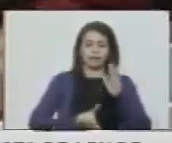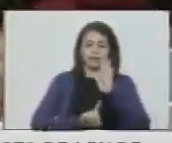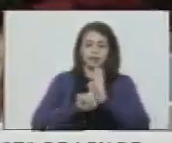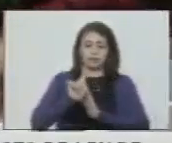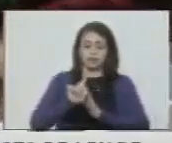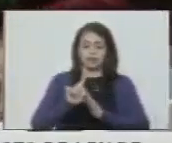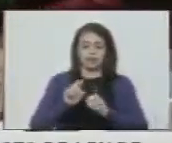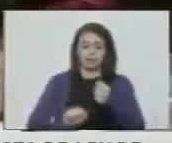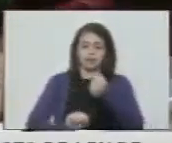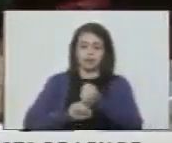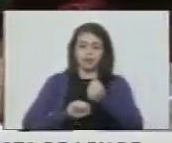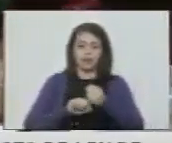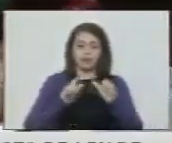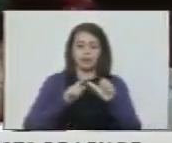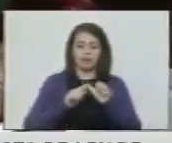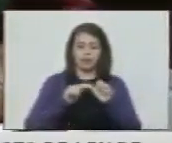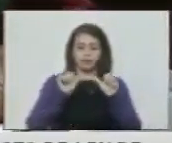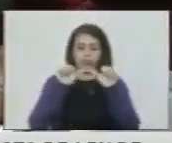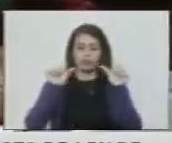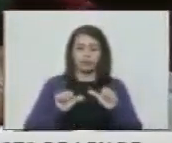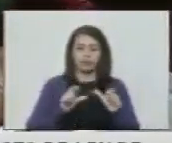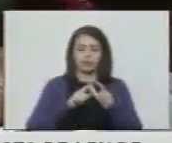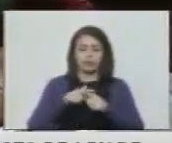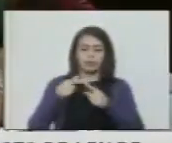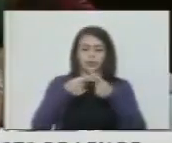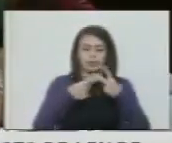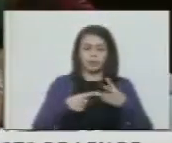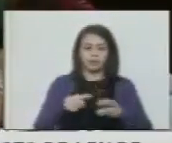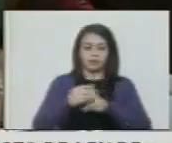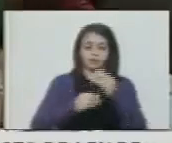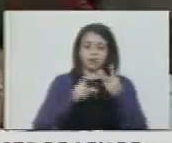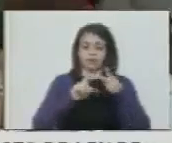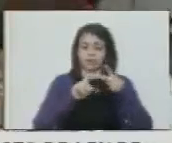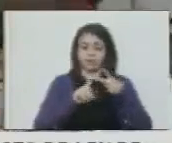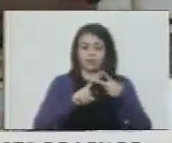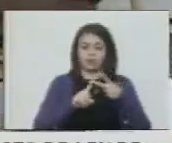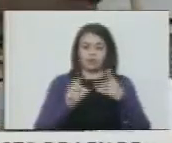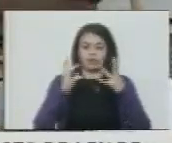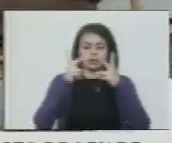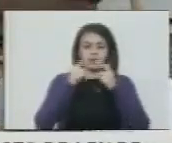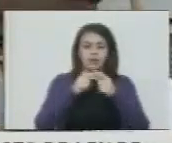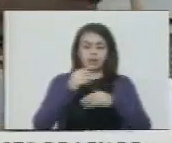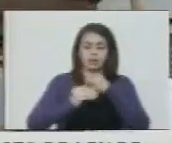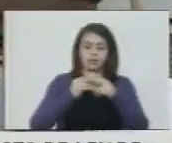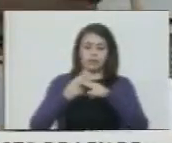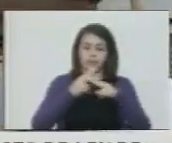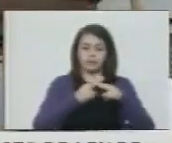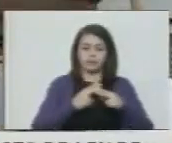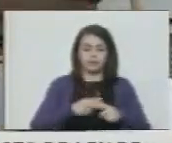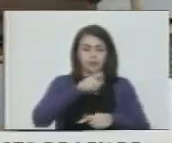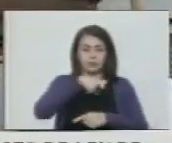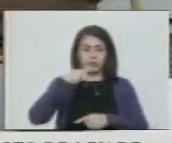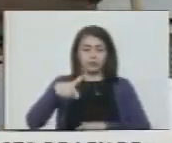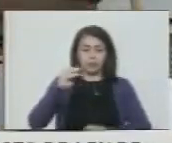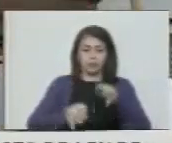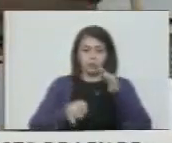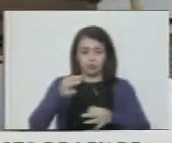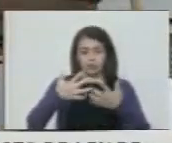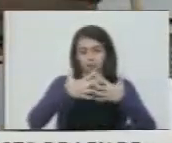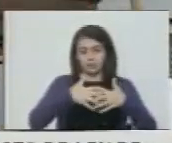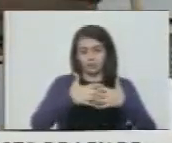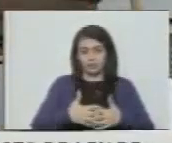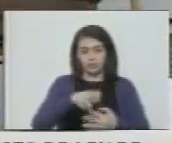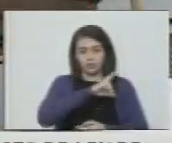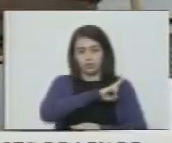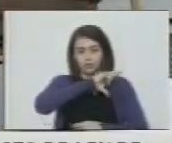y soporte de los sistemas de información, entre otros. 2. Administradora de riesgo. Persona jurídica autorizada por